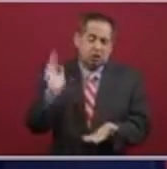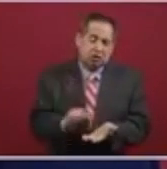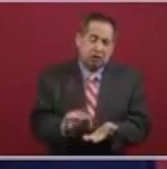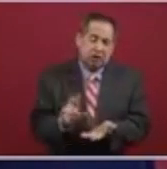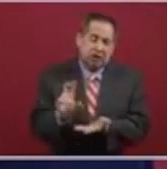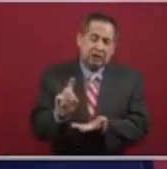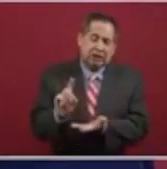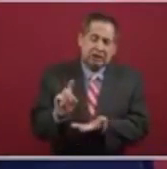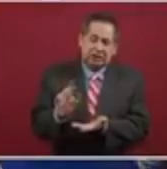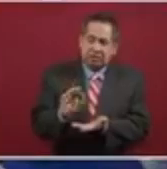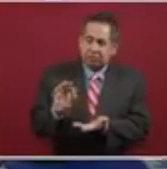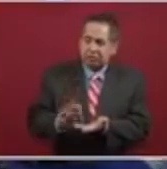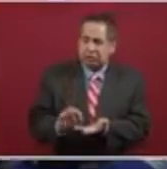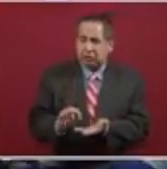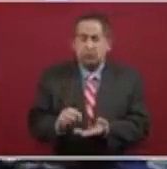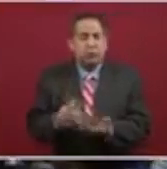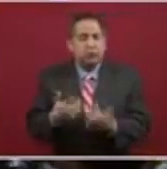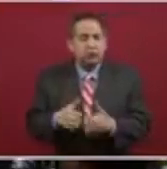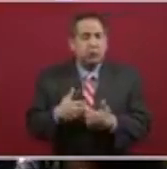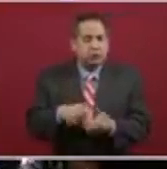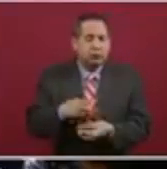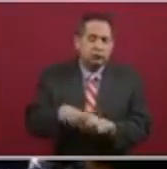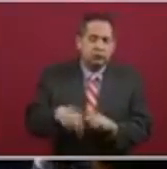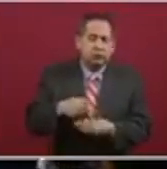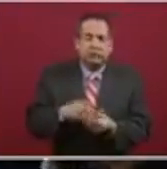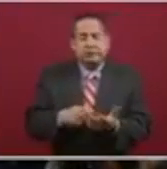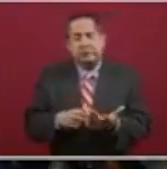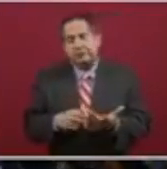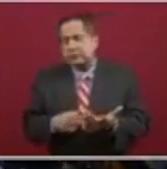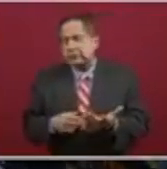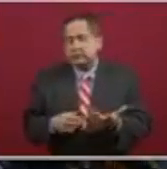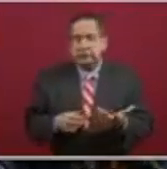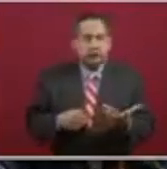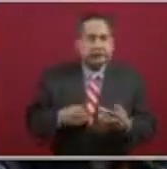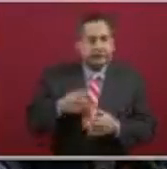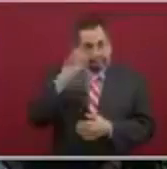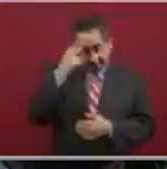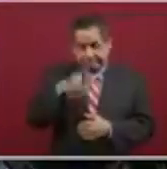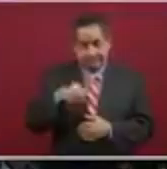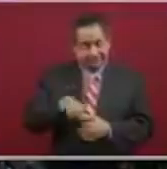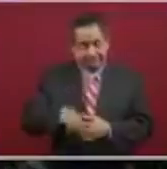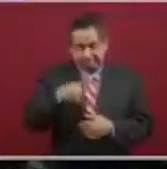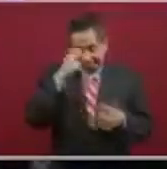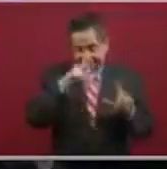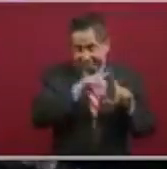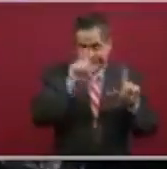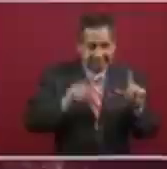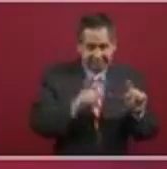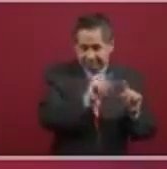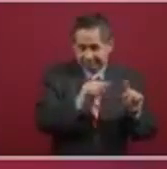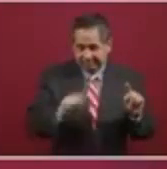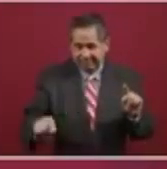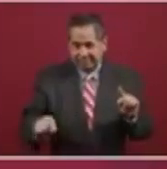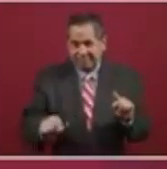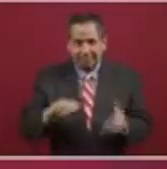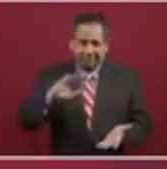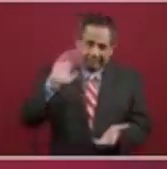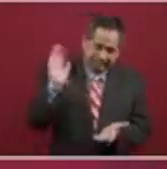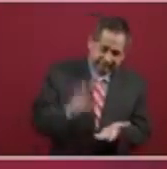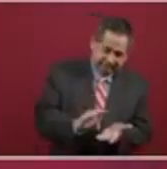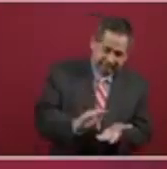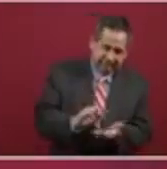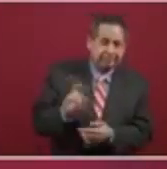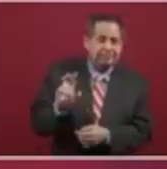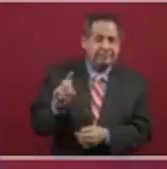la industria petrolera, que las refinerías estaban produciendo al